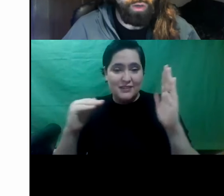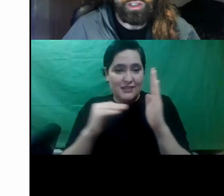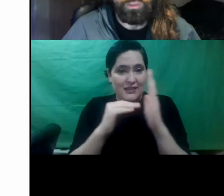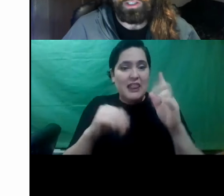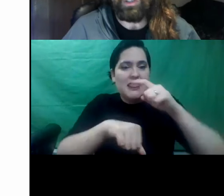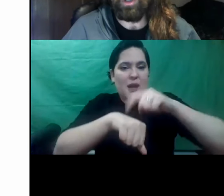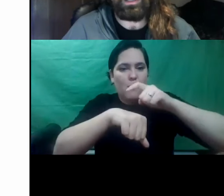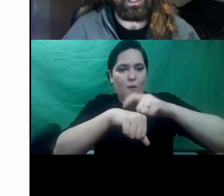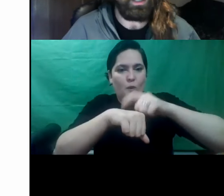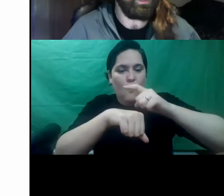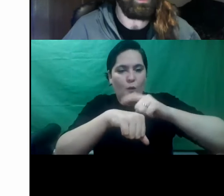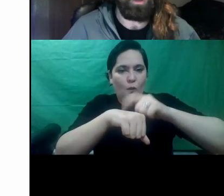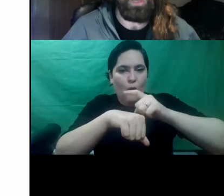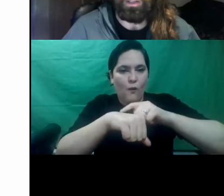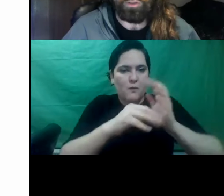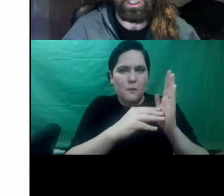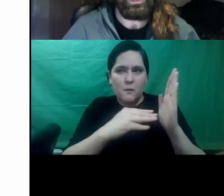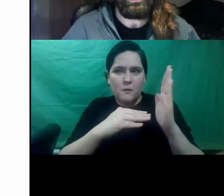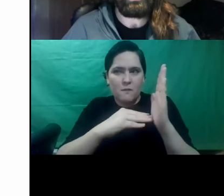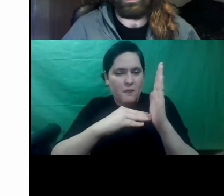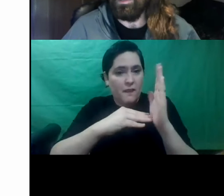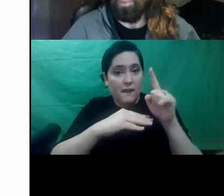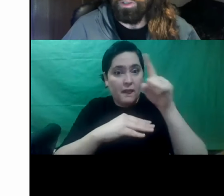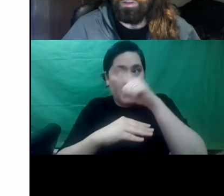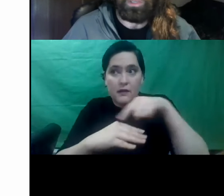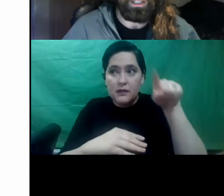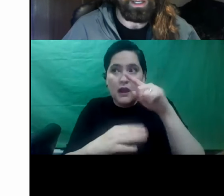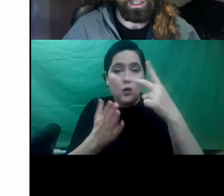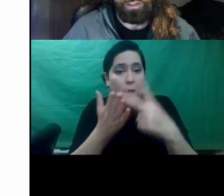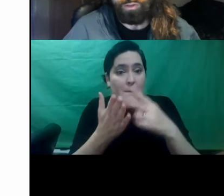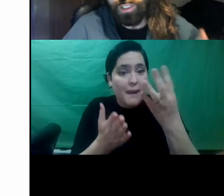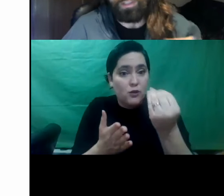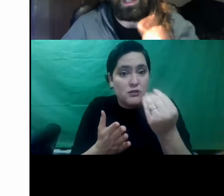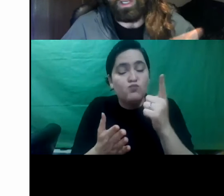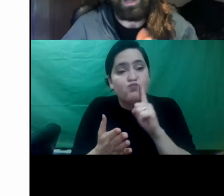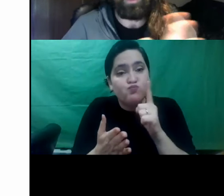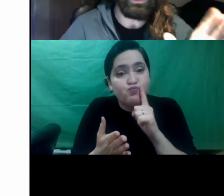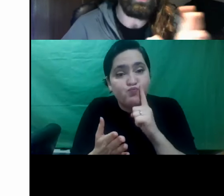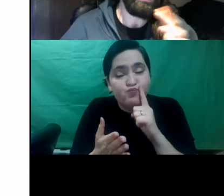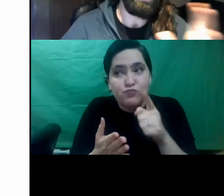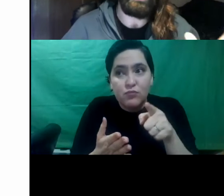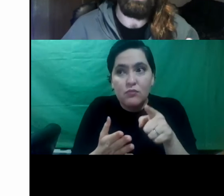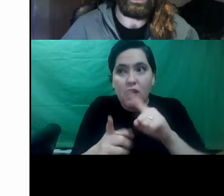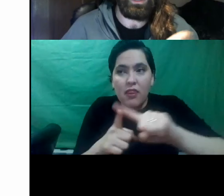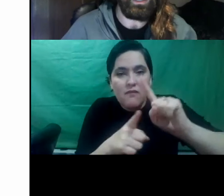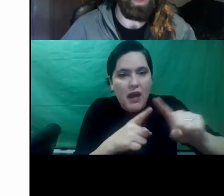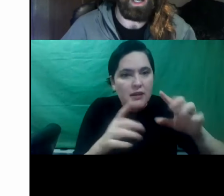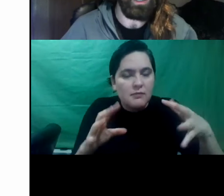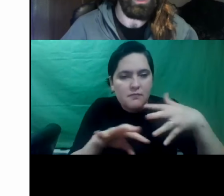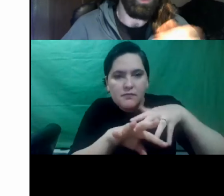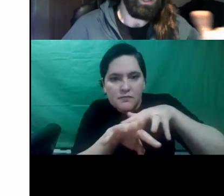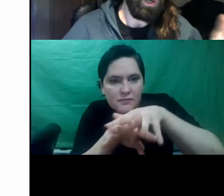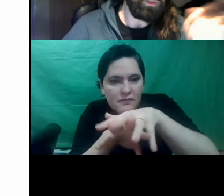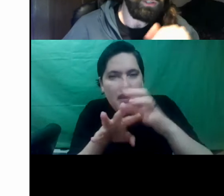en este cuadro lo que se muestran son las técnicas que al año 2014 estaban disponibles para tener registros en determinadas combinaciones de escalas espaciales y